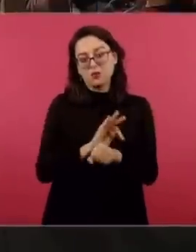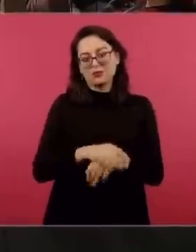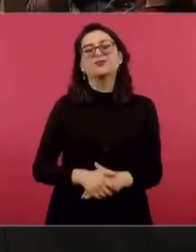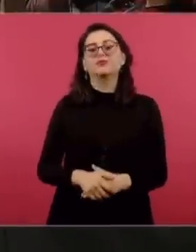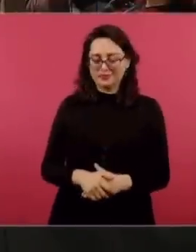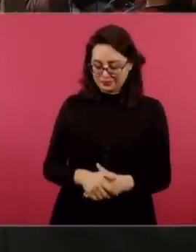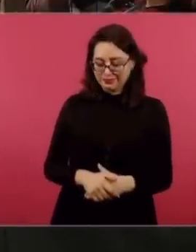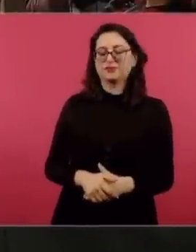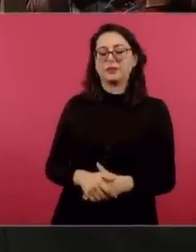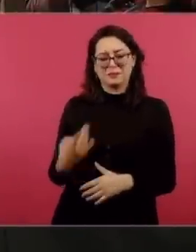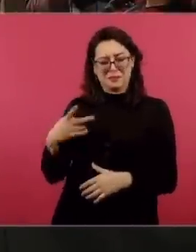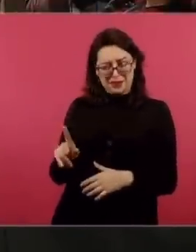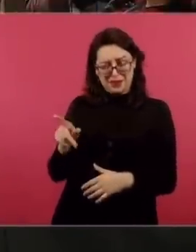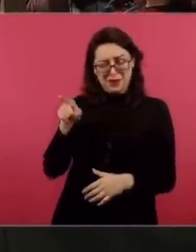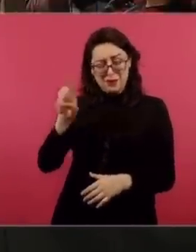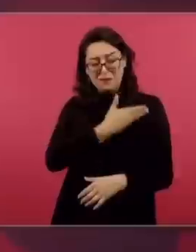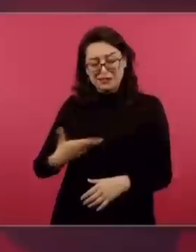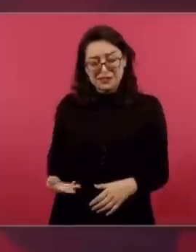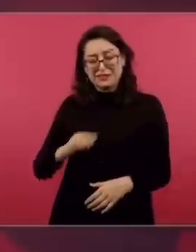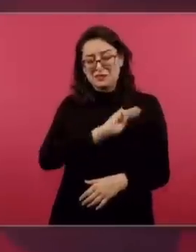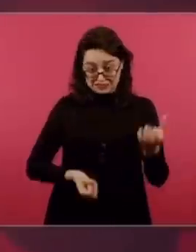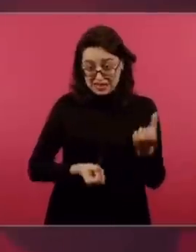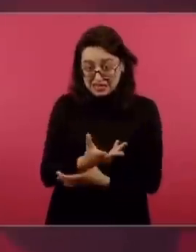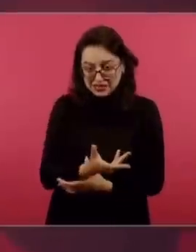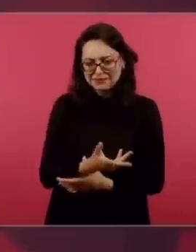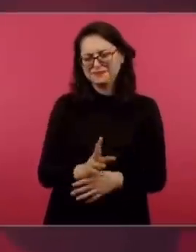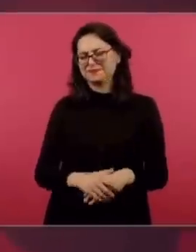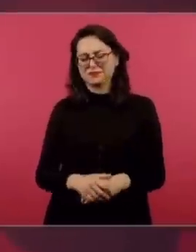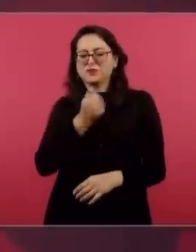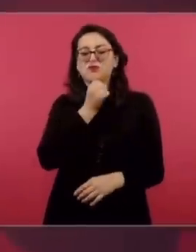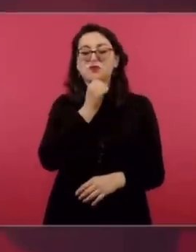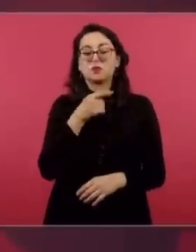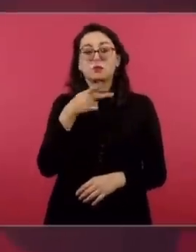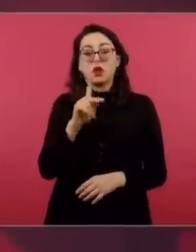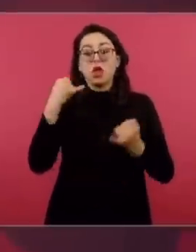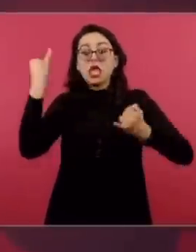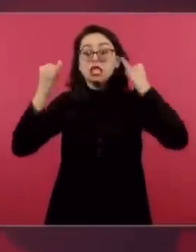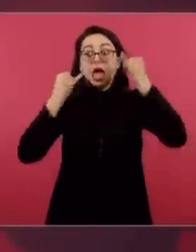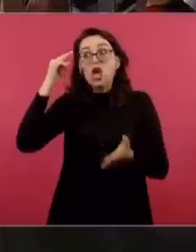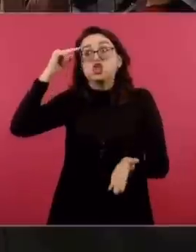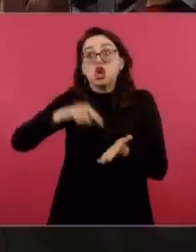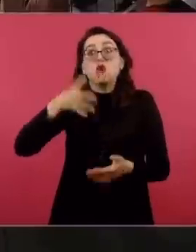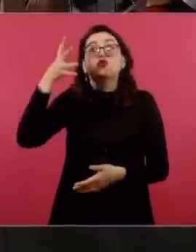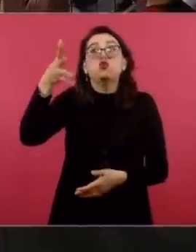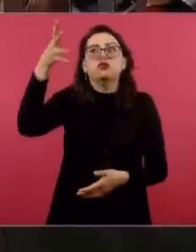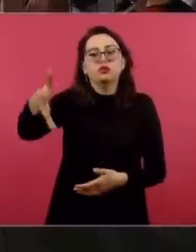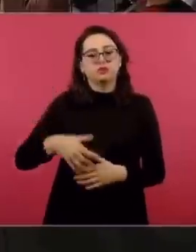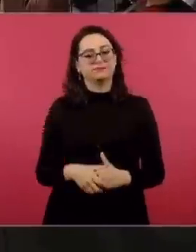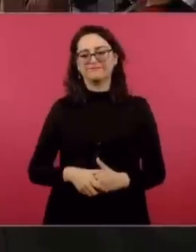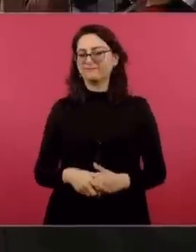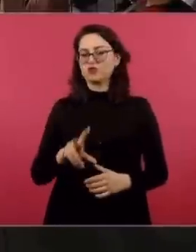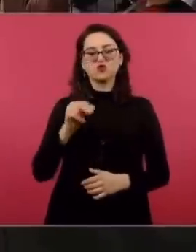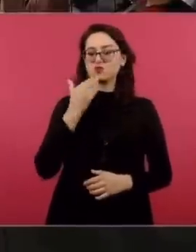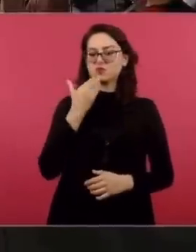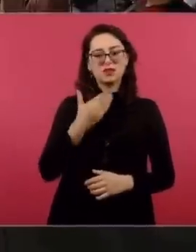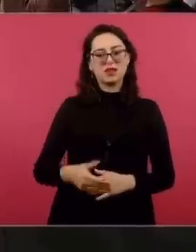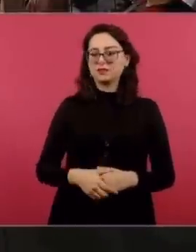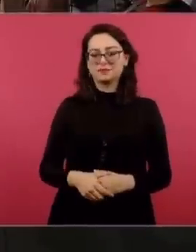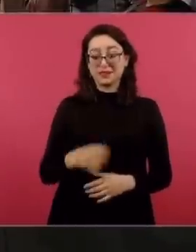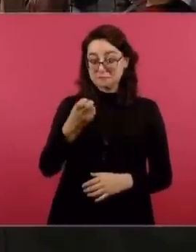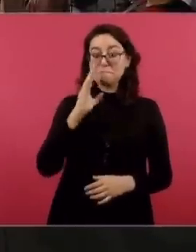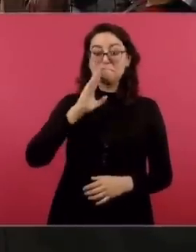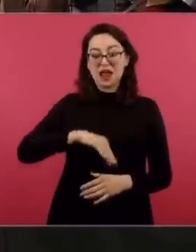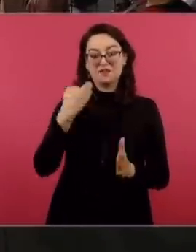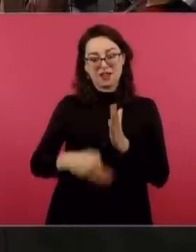elección falta pues como un año, pero adelantar vísperas no es